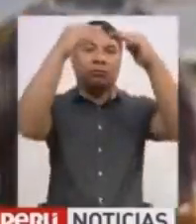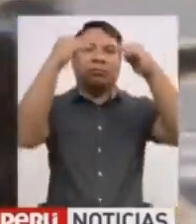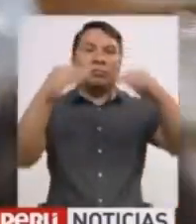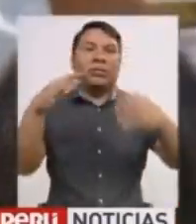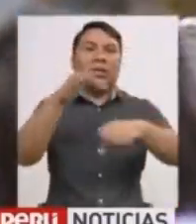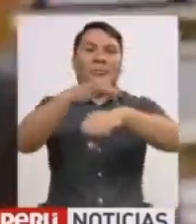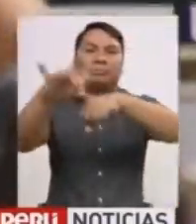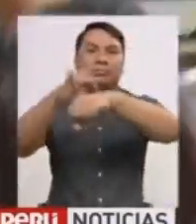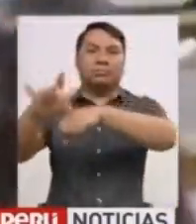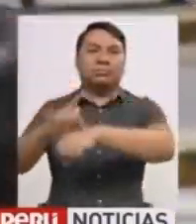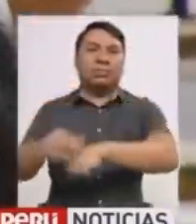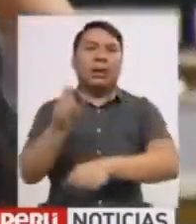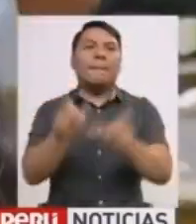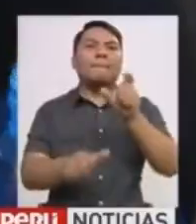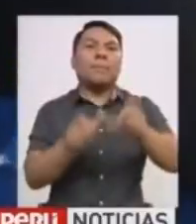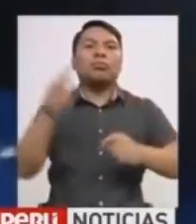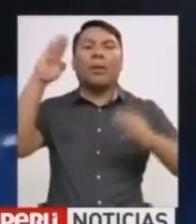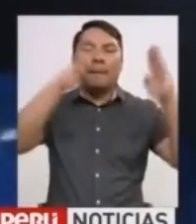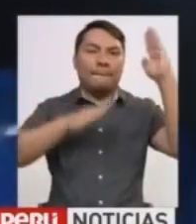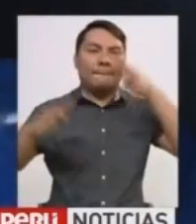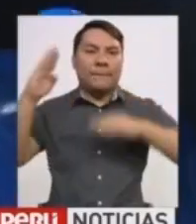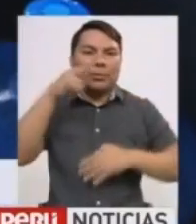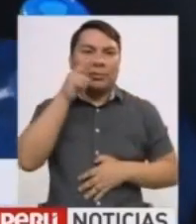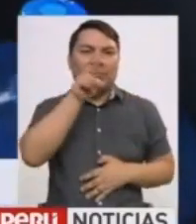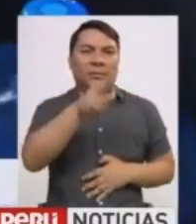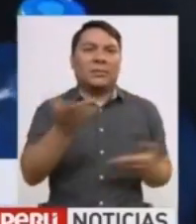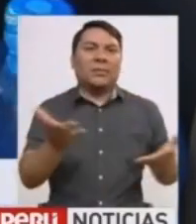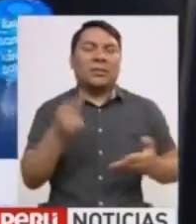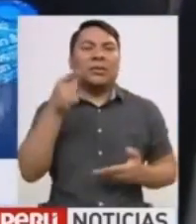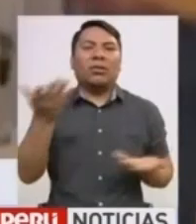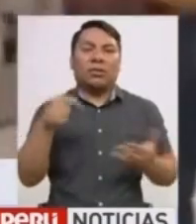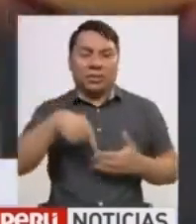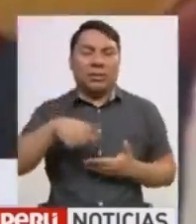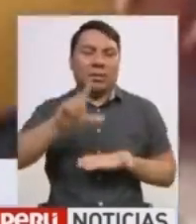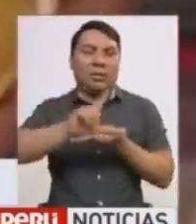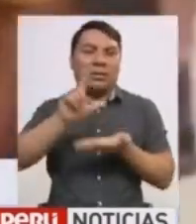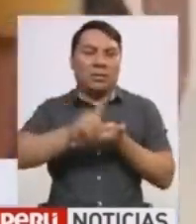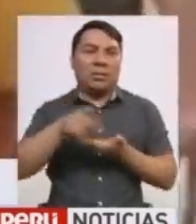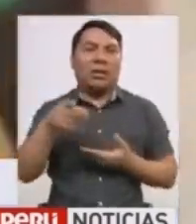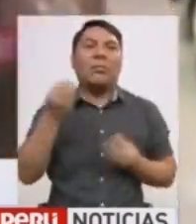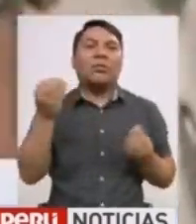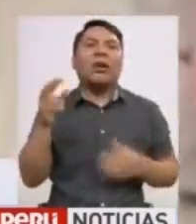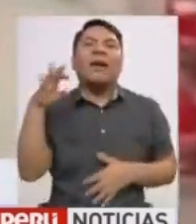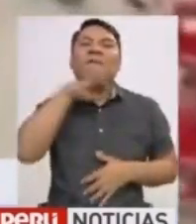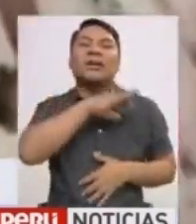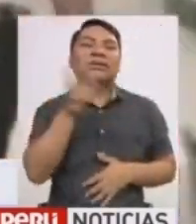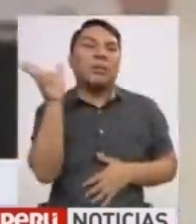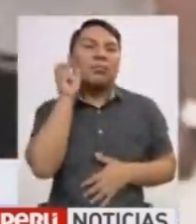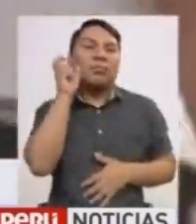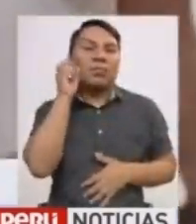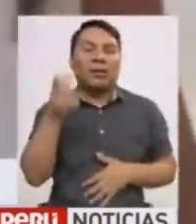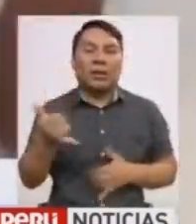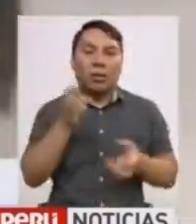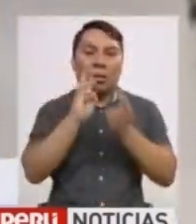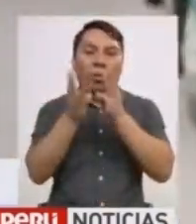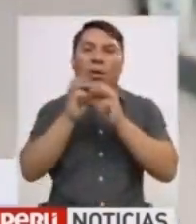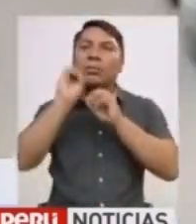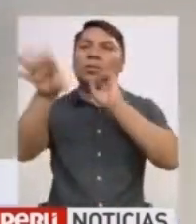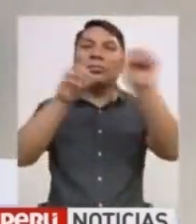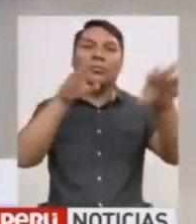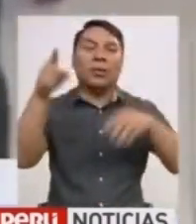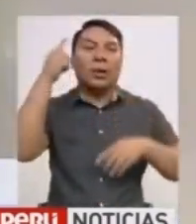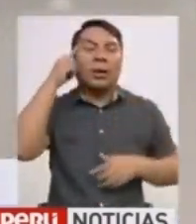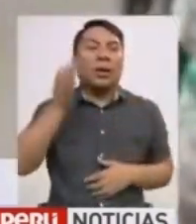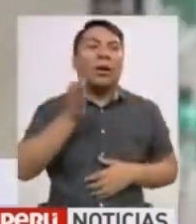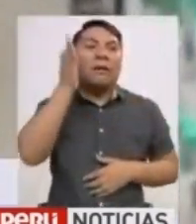y una población preocupada. Es el panorama que se vive en la capital por la falsa información sobre un supuesto desabastecimiento